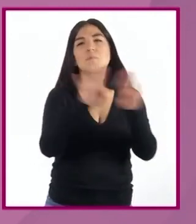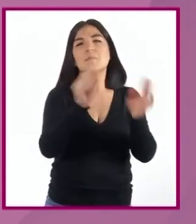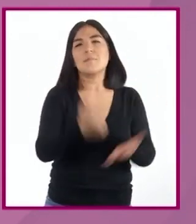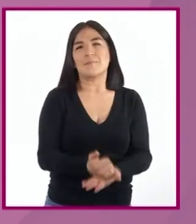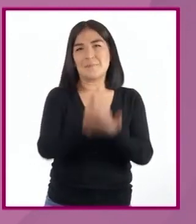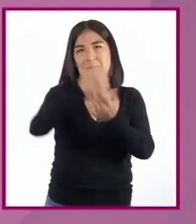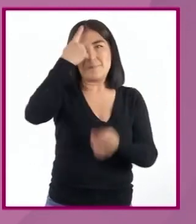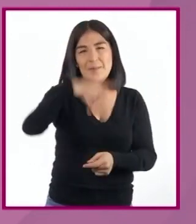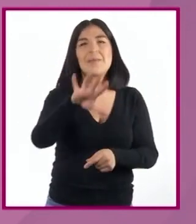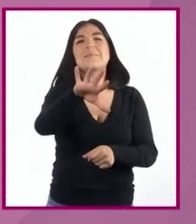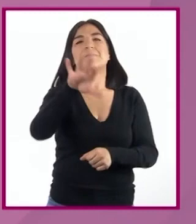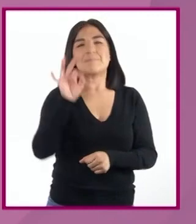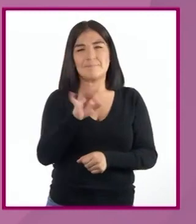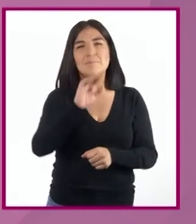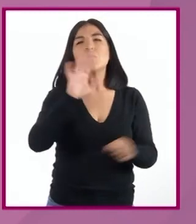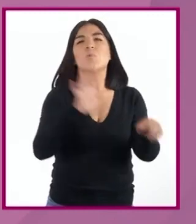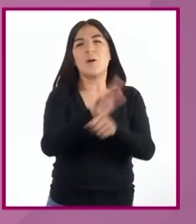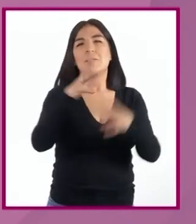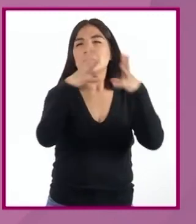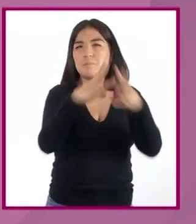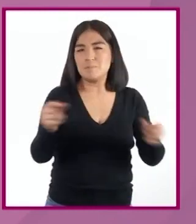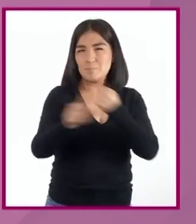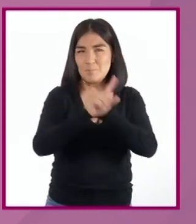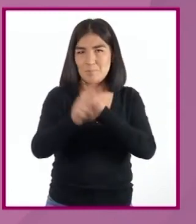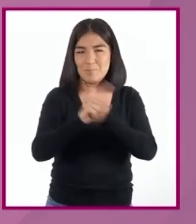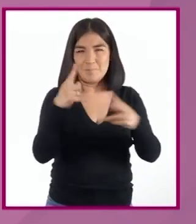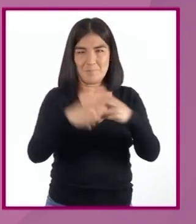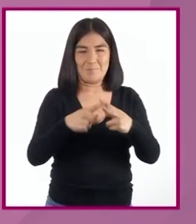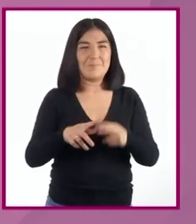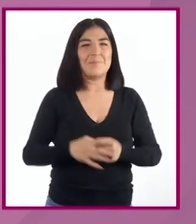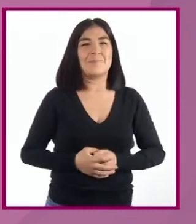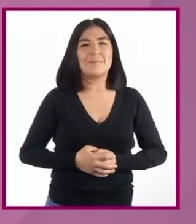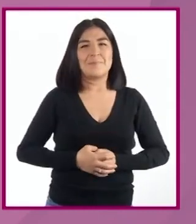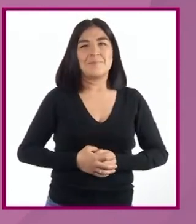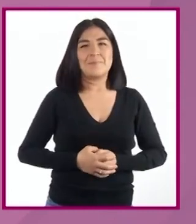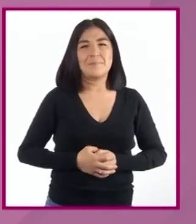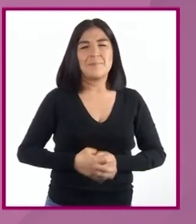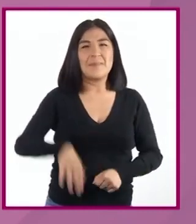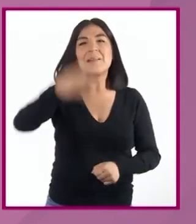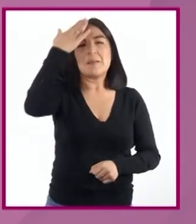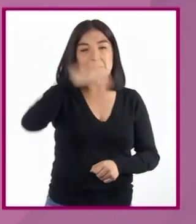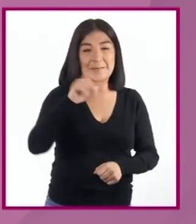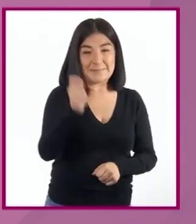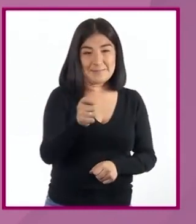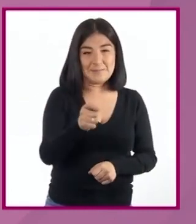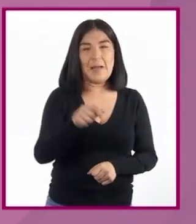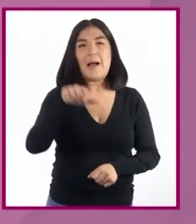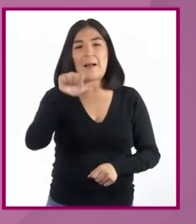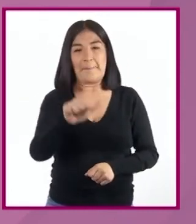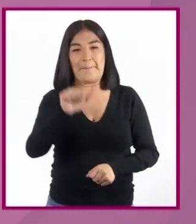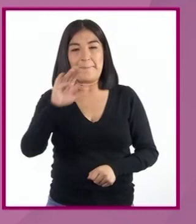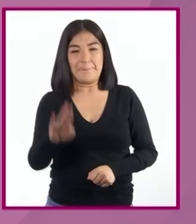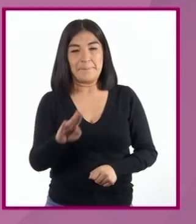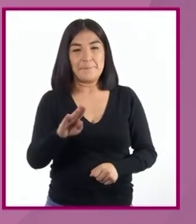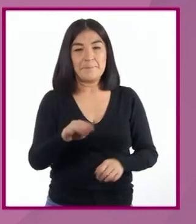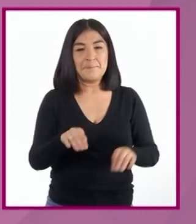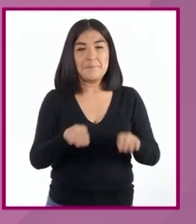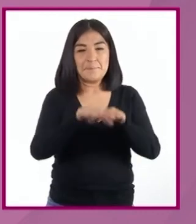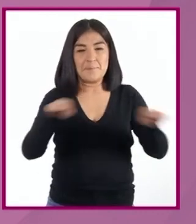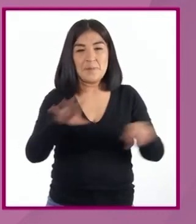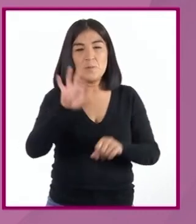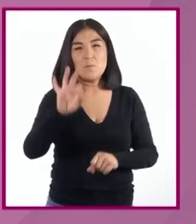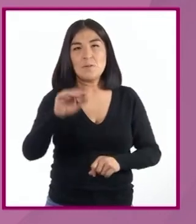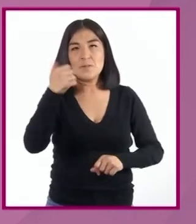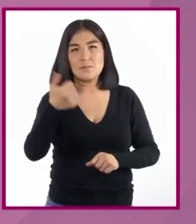ayudará a encontrar la solución que buscamos. Sabemos que el segmento AB mide